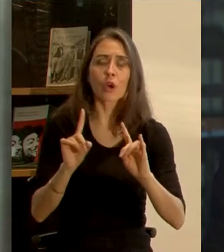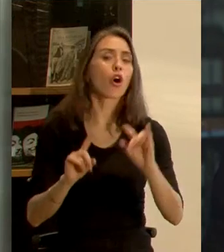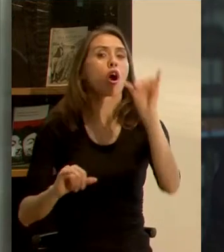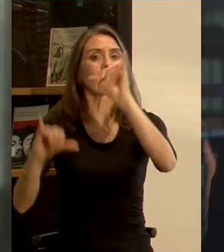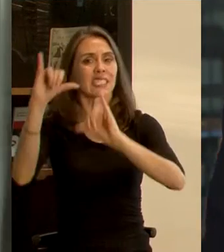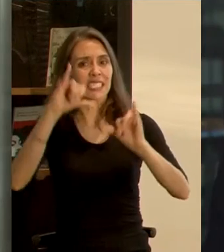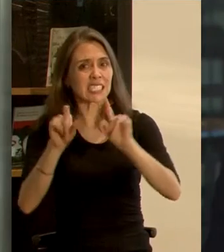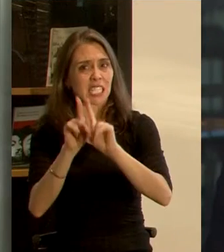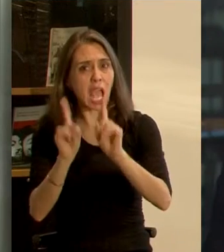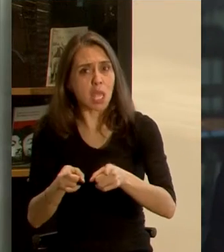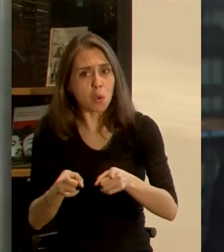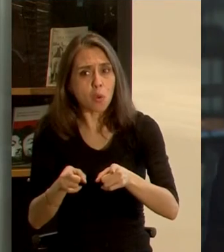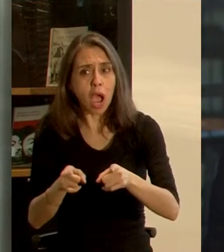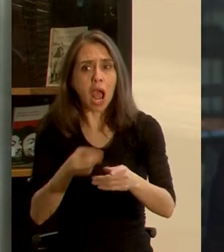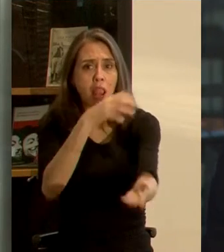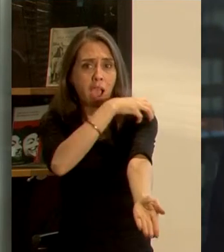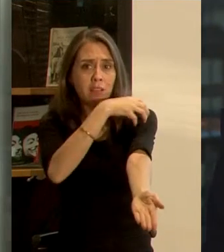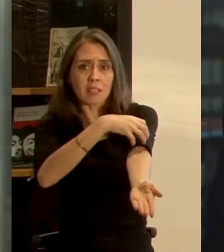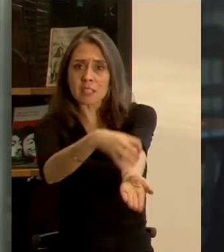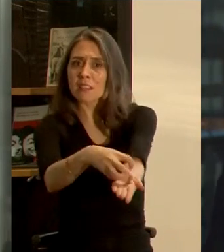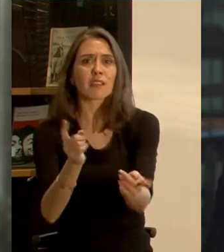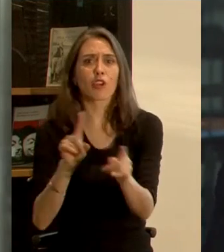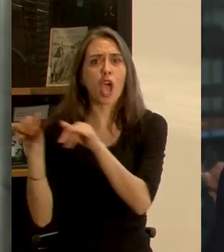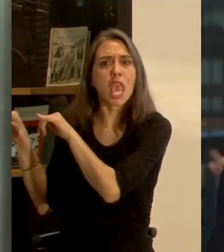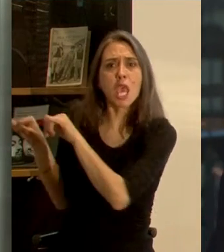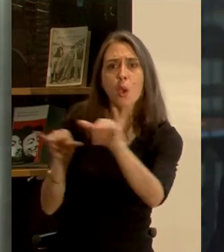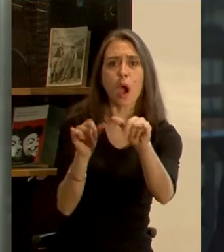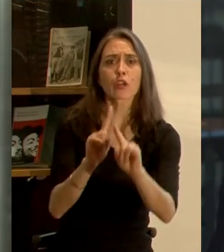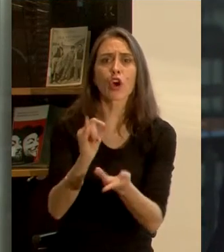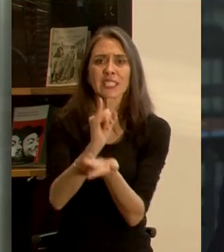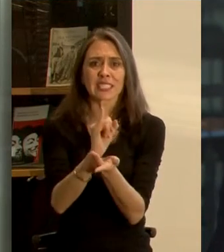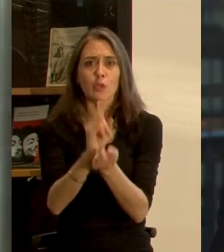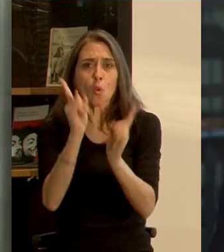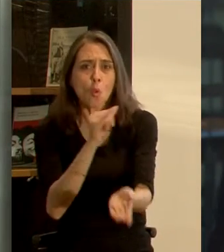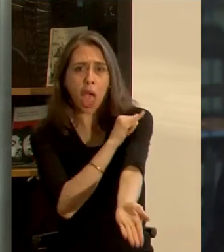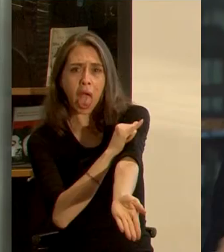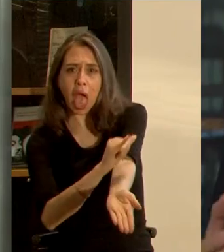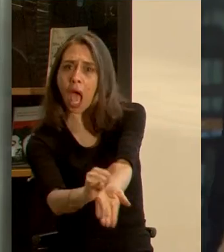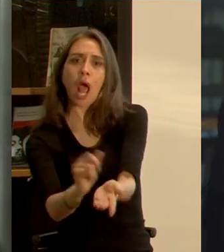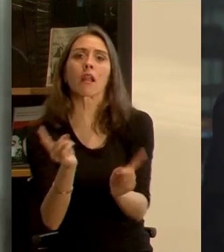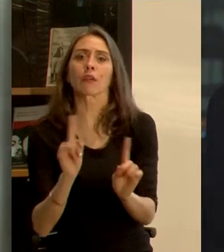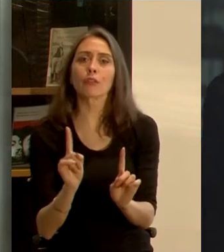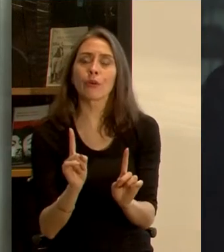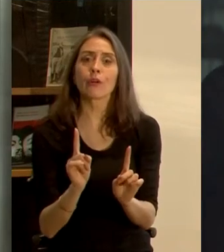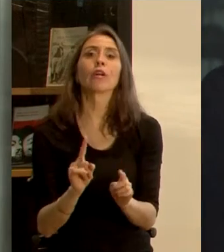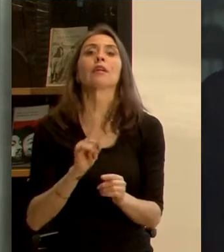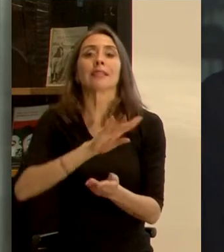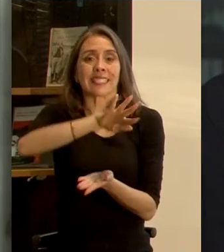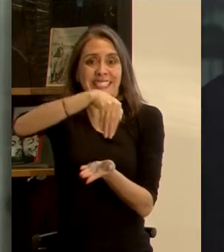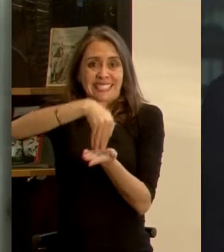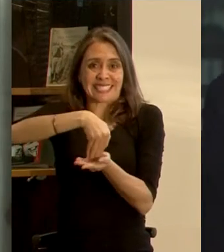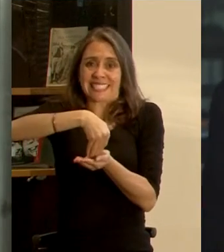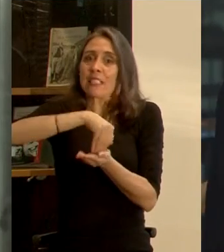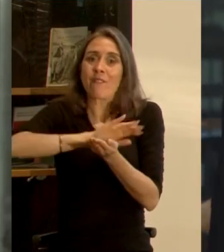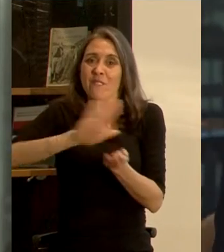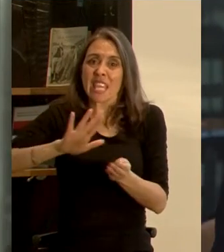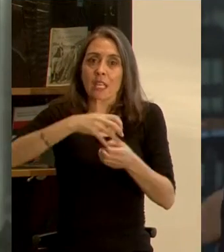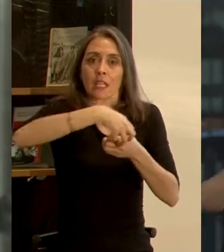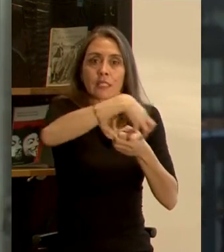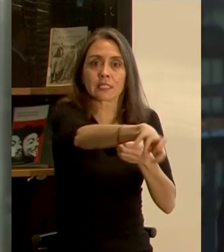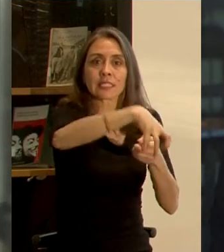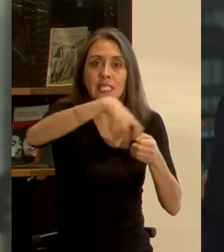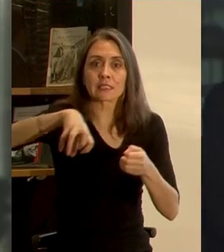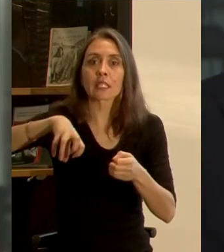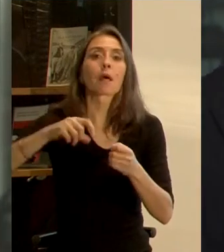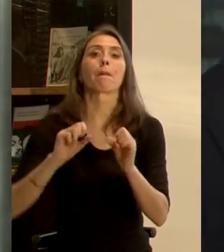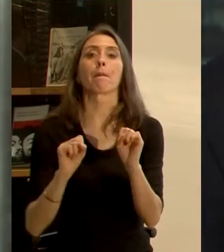tenemos que hacer en ambos? Yo creo que no. ¿Es la misma institucionalidad? Yo creo que no. Entonces, la verdadera descentralización pasa, debe ser traccionada